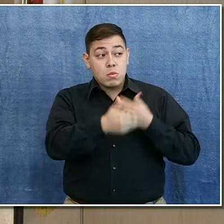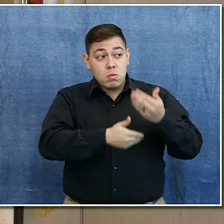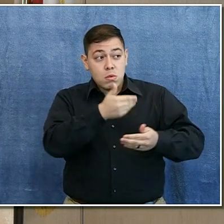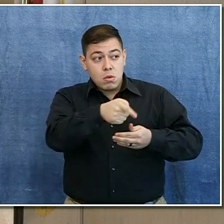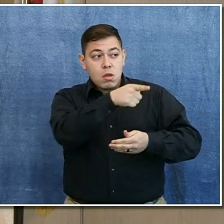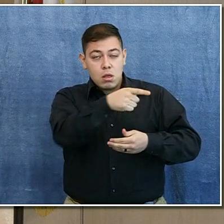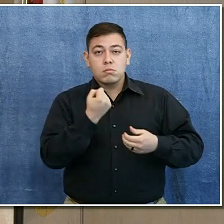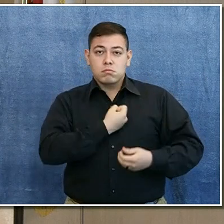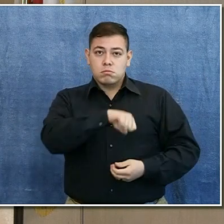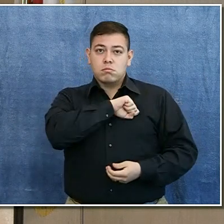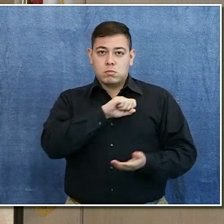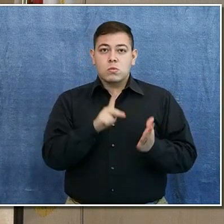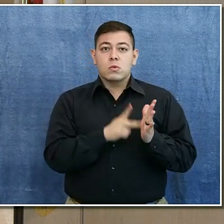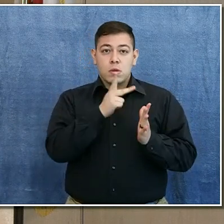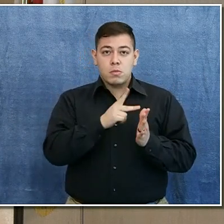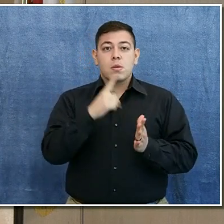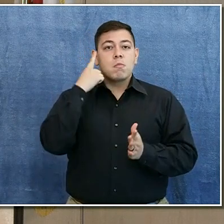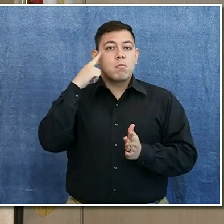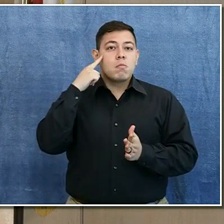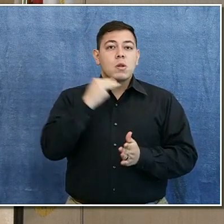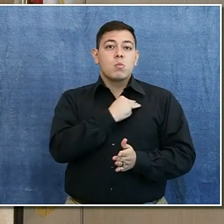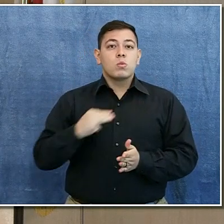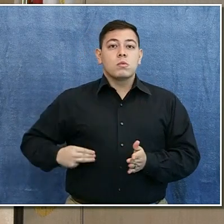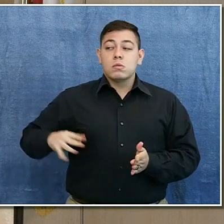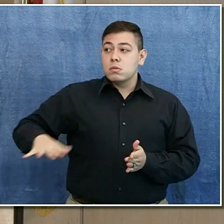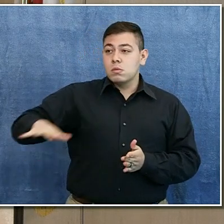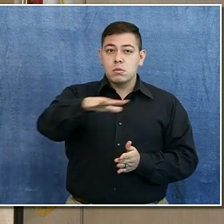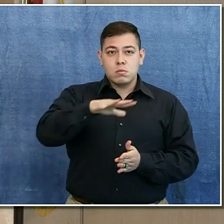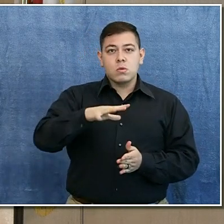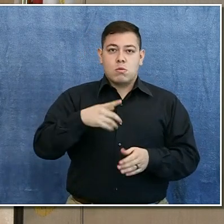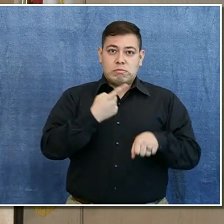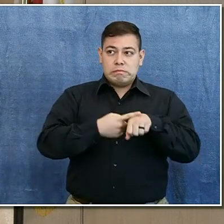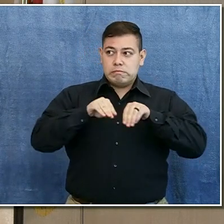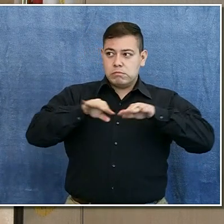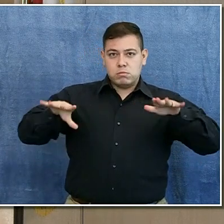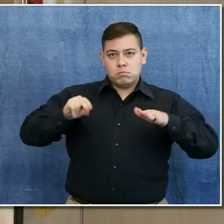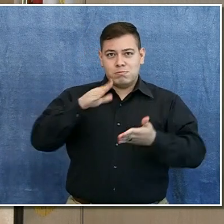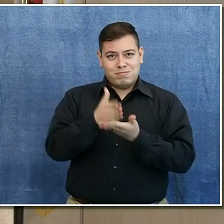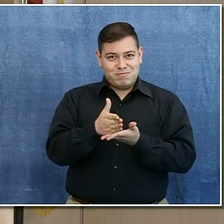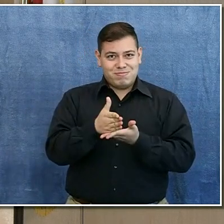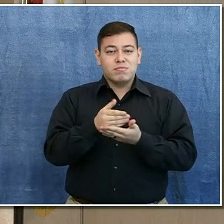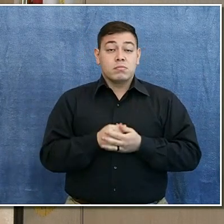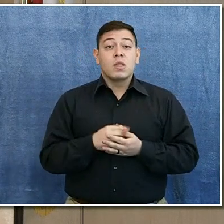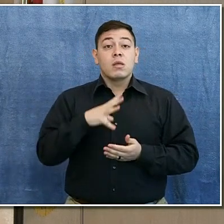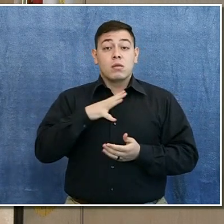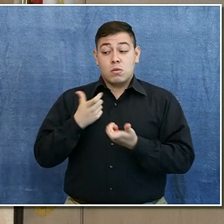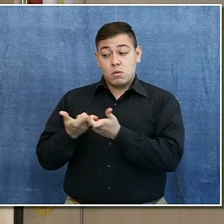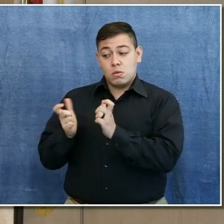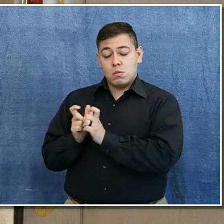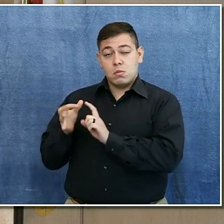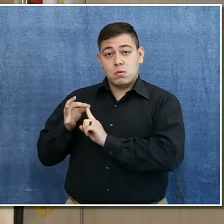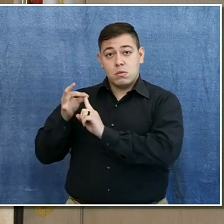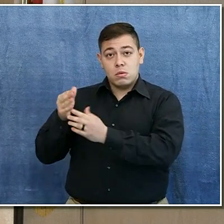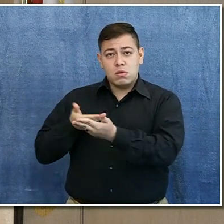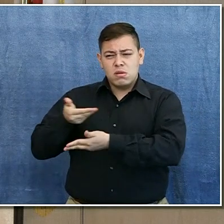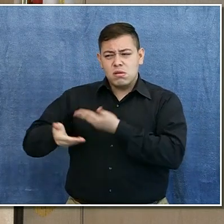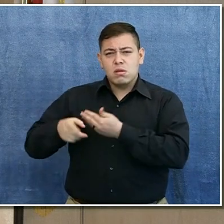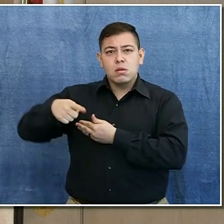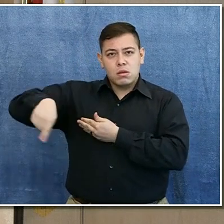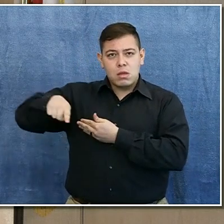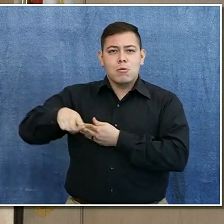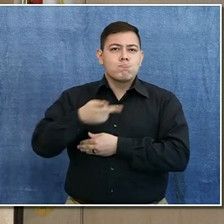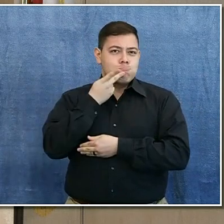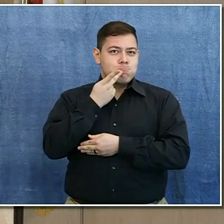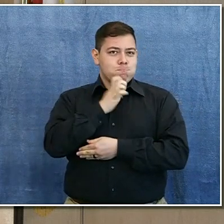la salud de la comunidad. ¿Quiénes son las promotoras? Promotoras son residentes locales de la comunidad que hablan